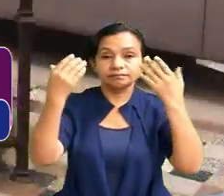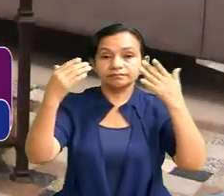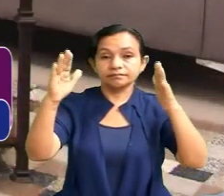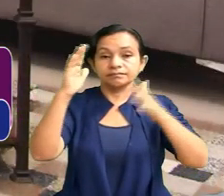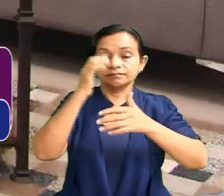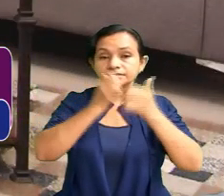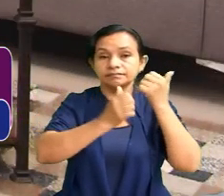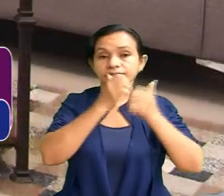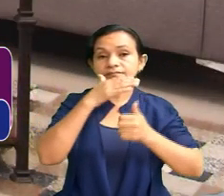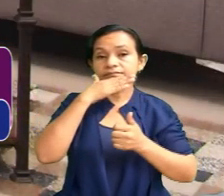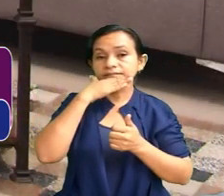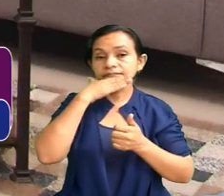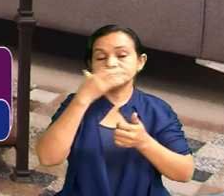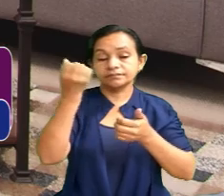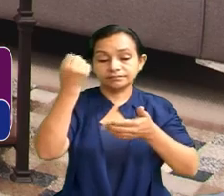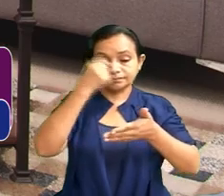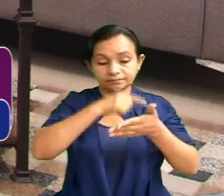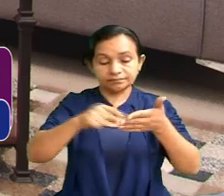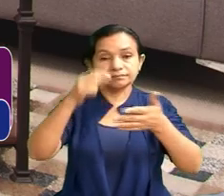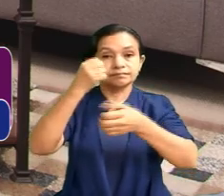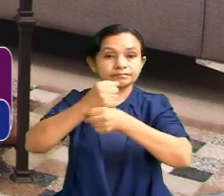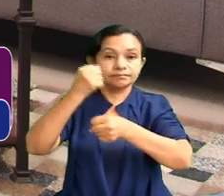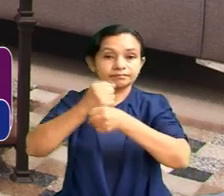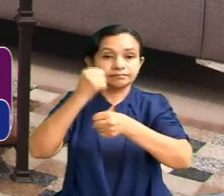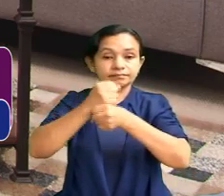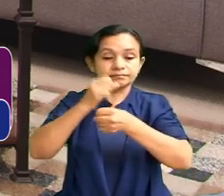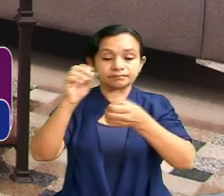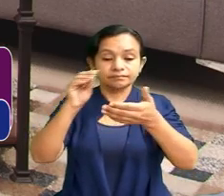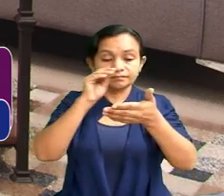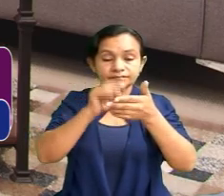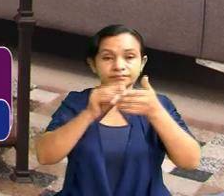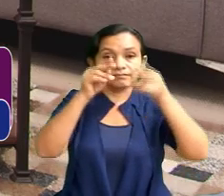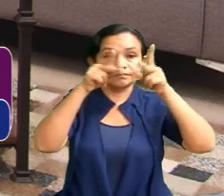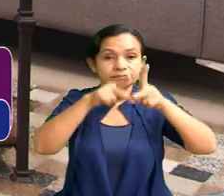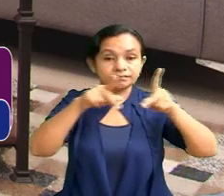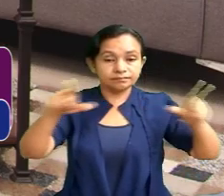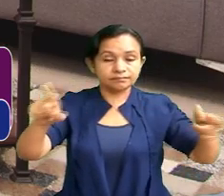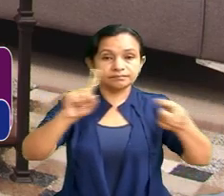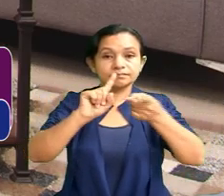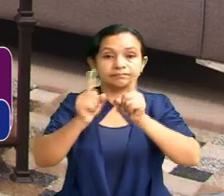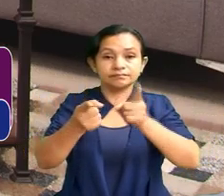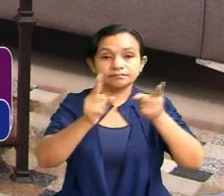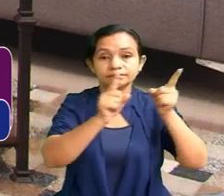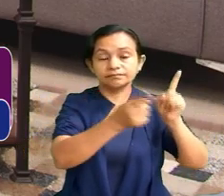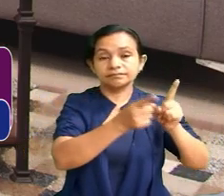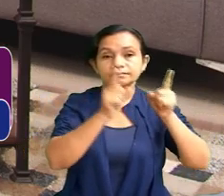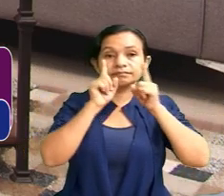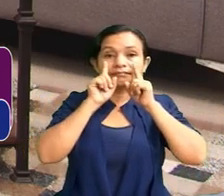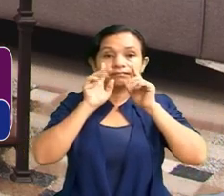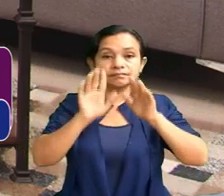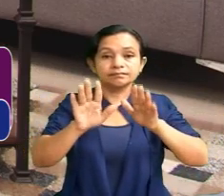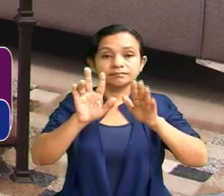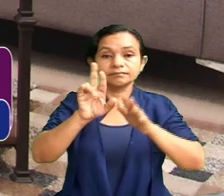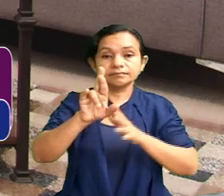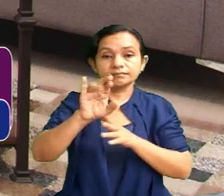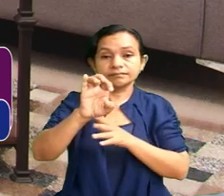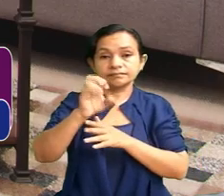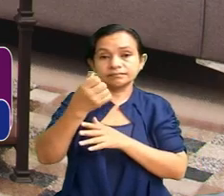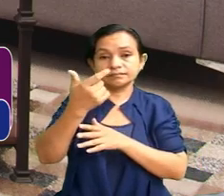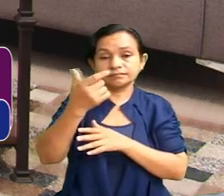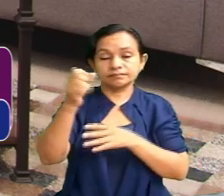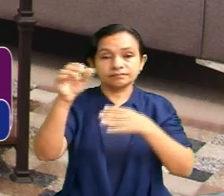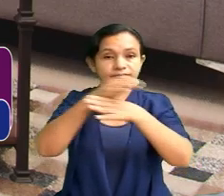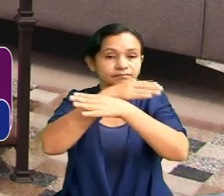hacen sesiones semanales de trabajo actualizando los planes de prevención del riesgo de los planes multi